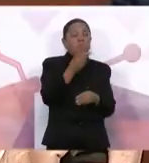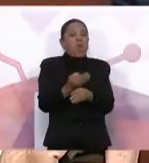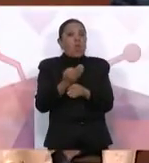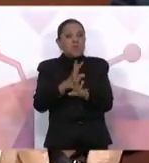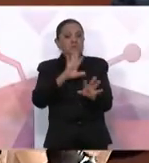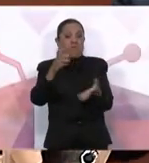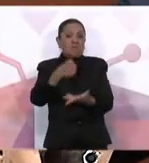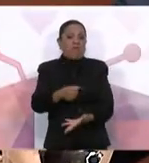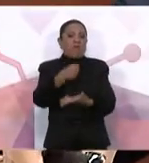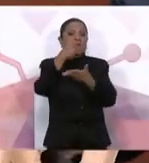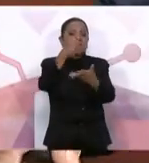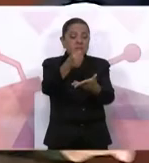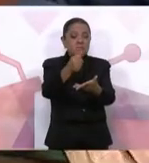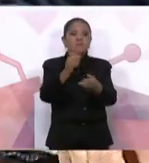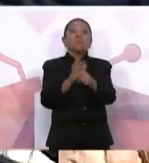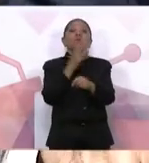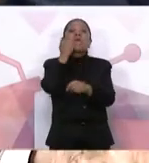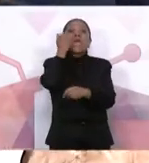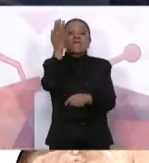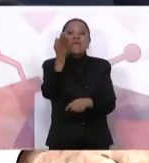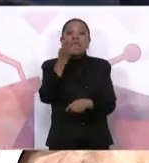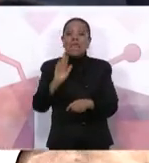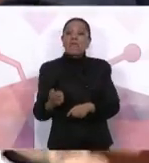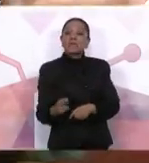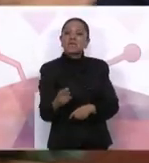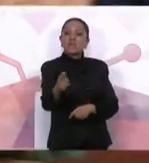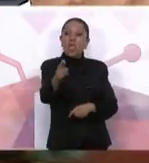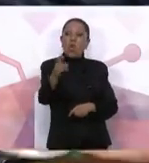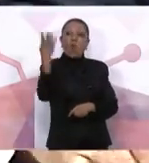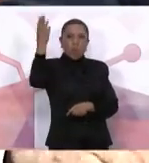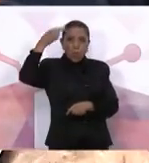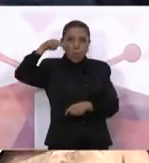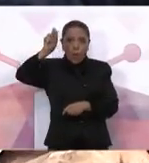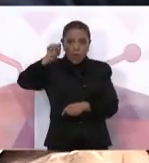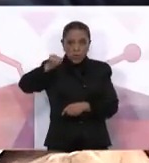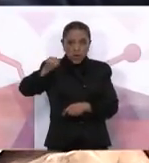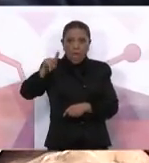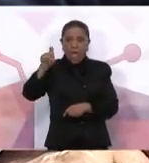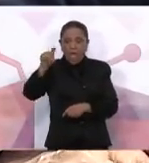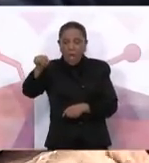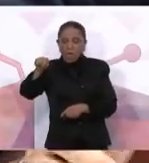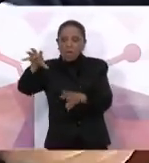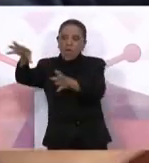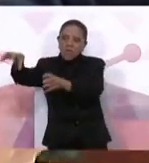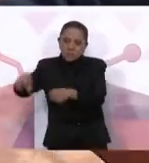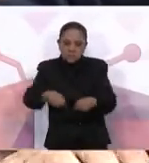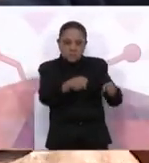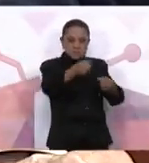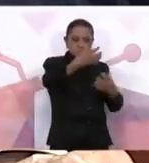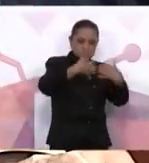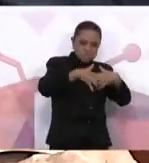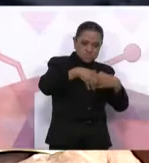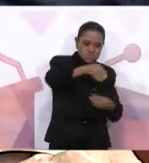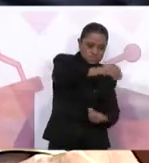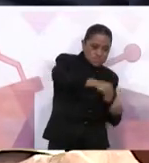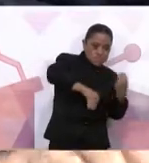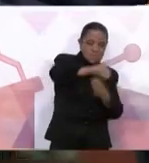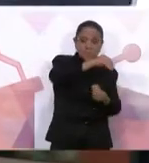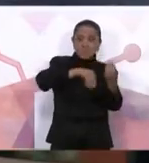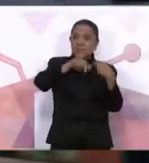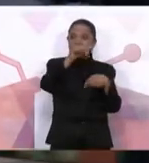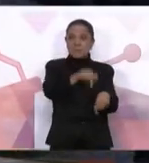cuautla el agua tratada de con un esfuerzo importante de las aguas residuales de la ciudad